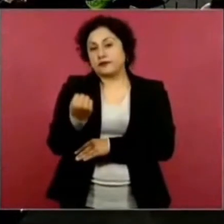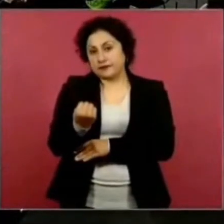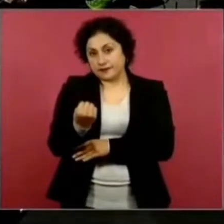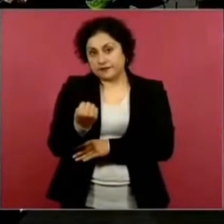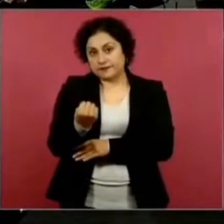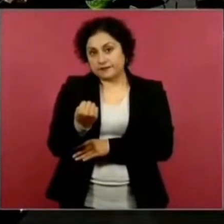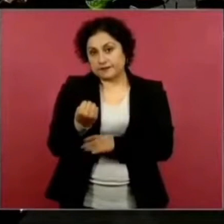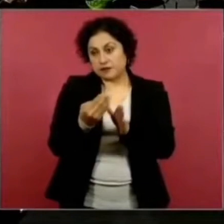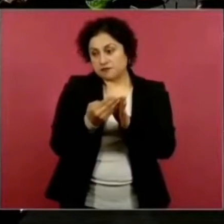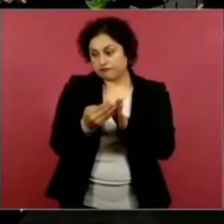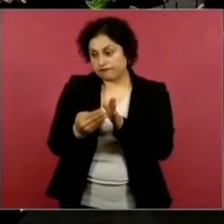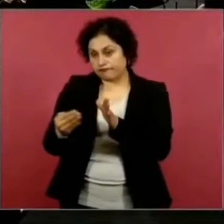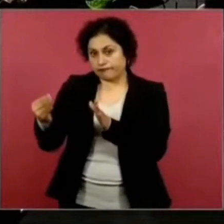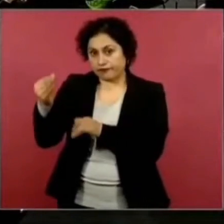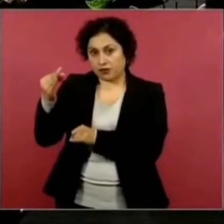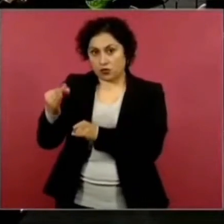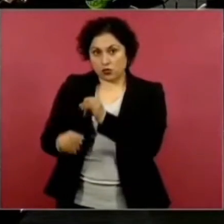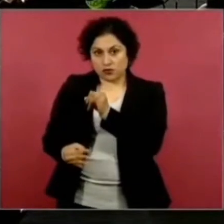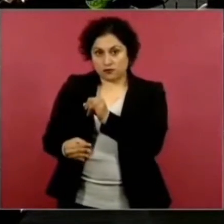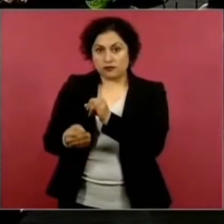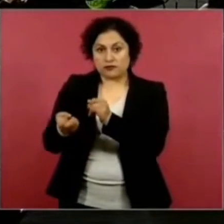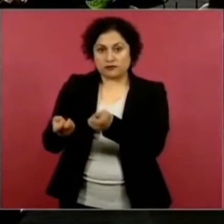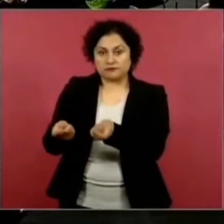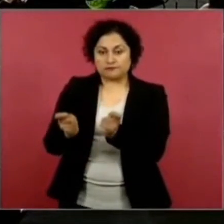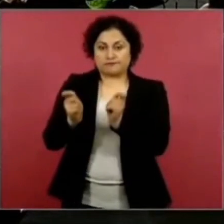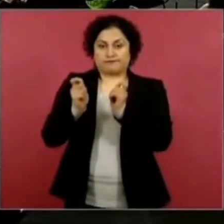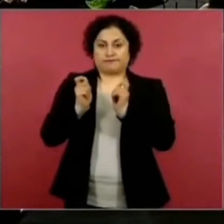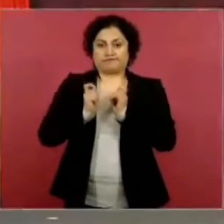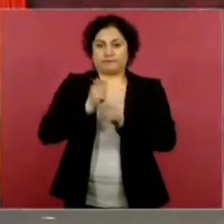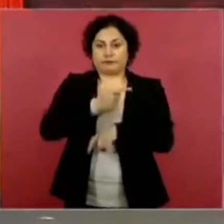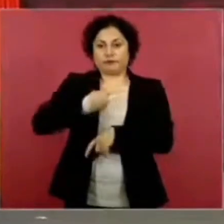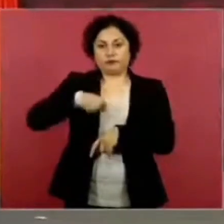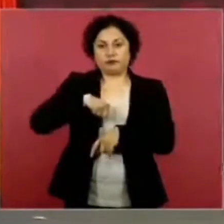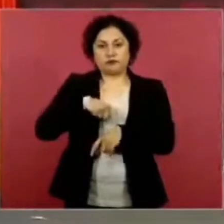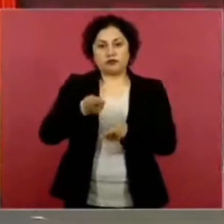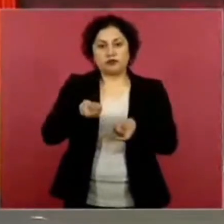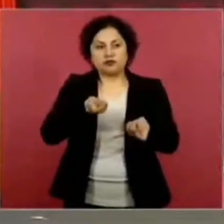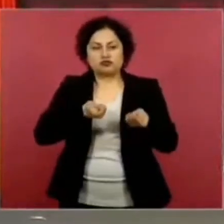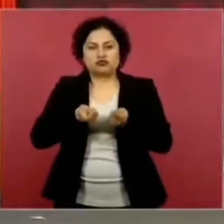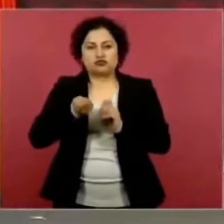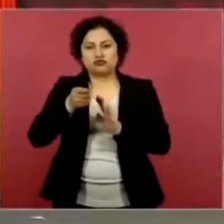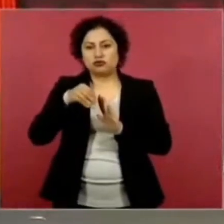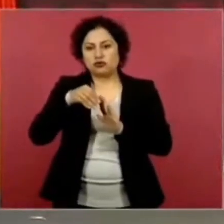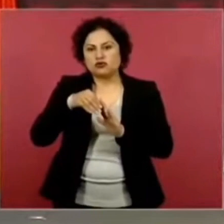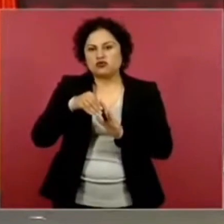hasta acá. Y lo estamos bajando, pero nos ha costado,